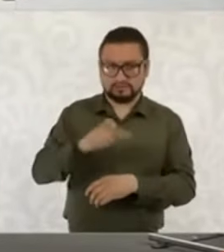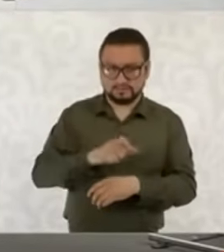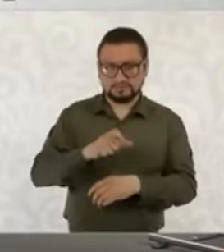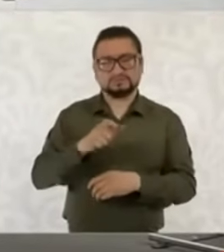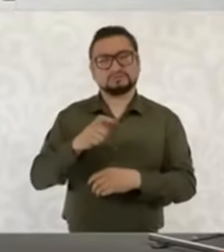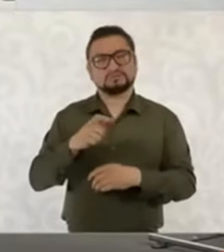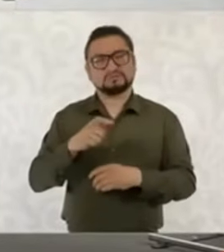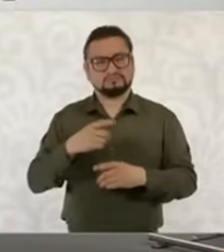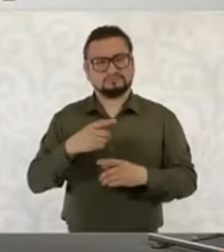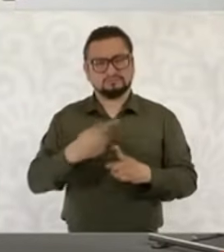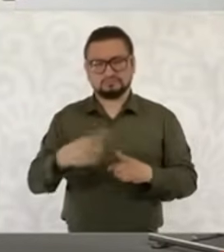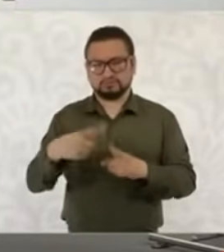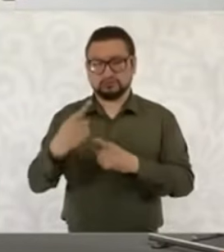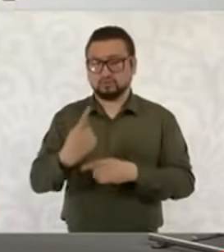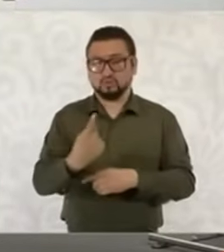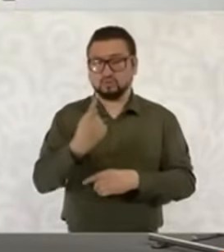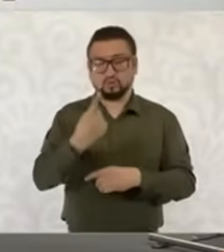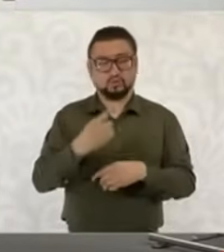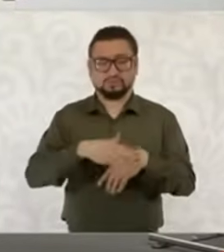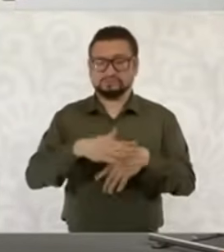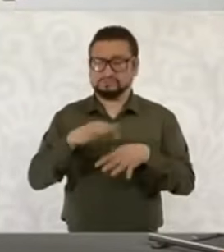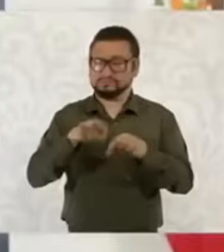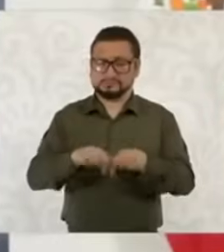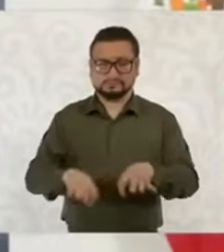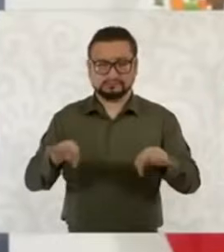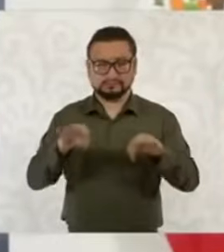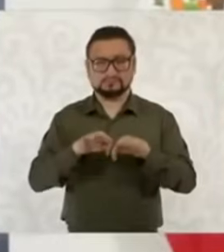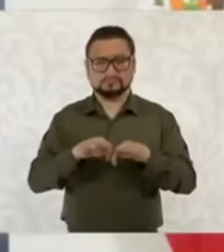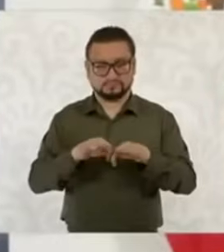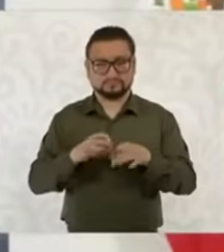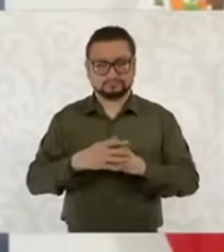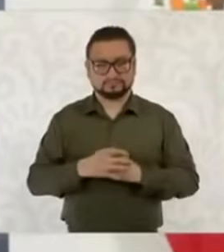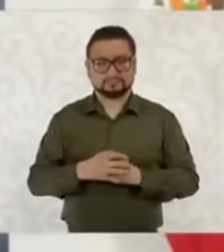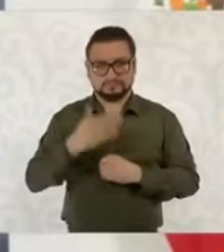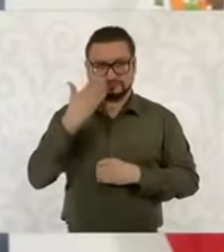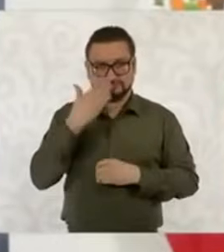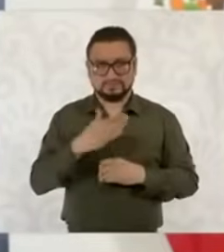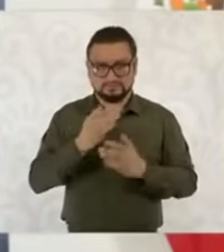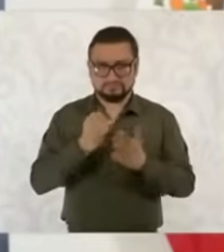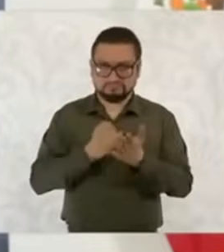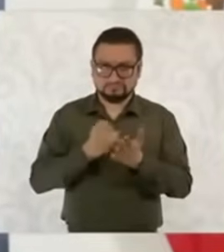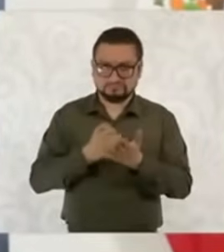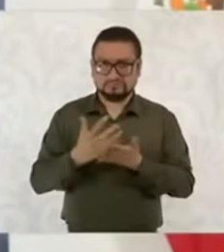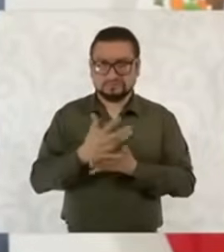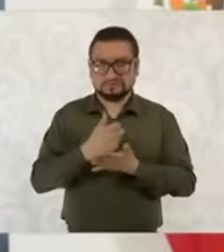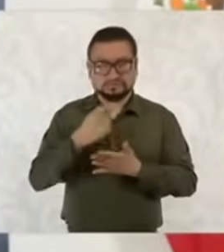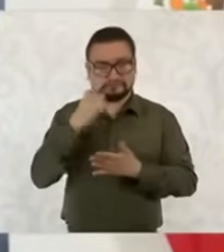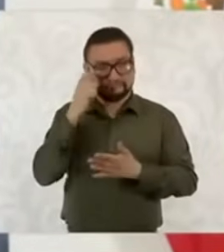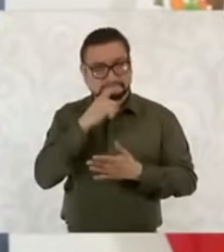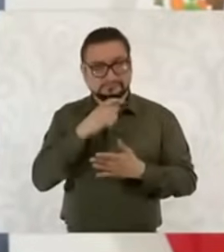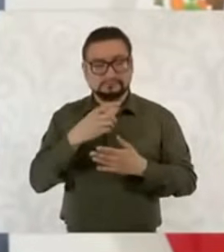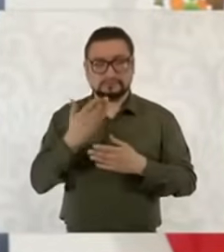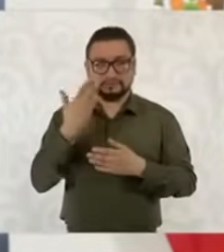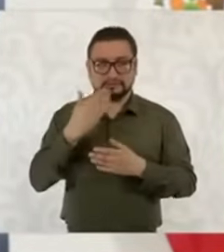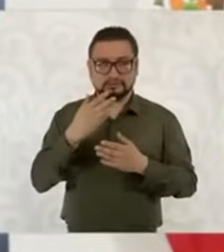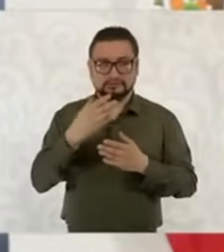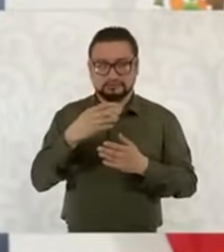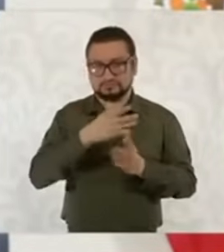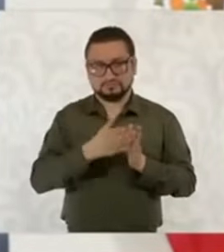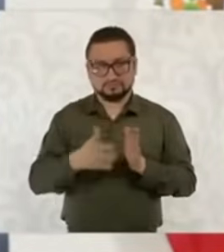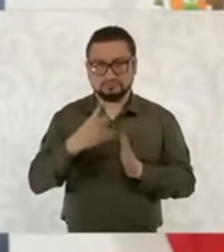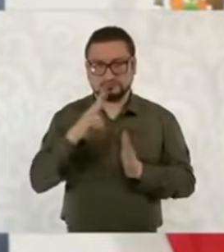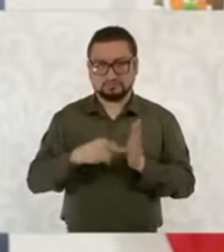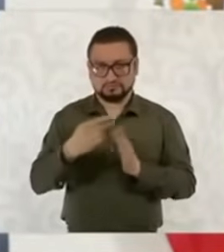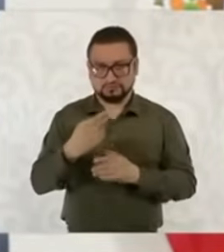Mexicanos. Una de las principales presiones en el presupuesto que hemos enfrentado en el año 25 y